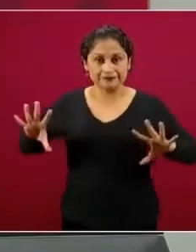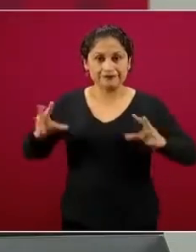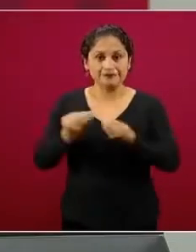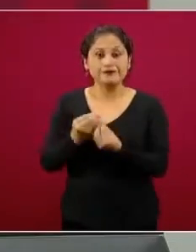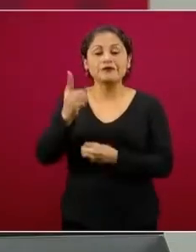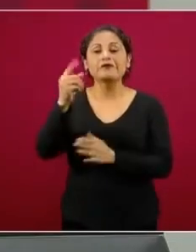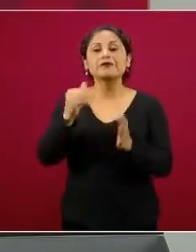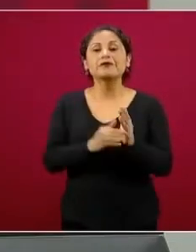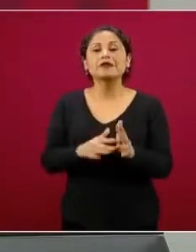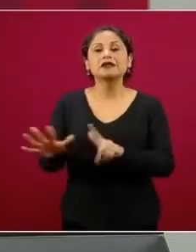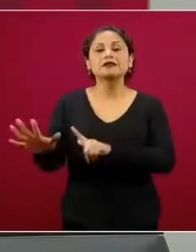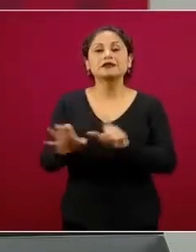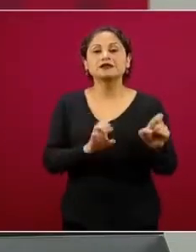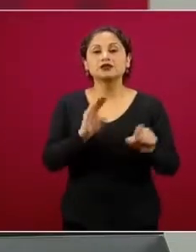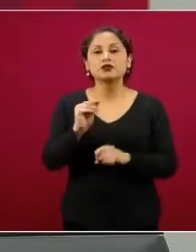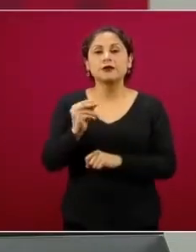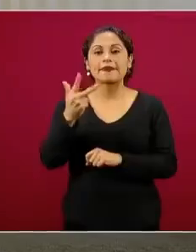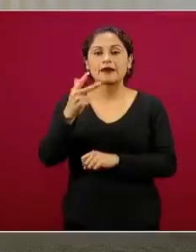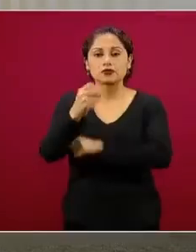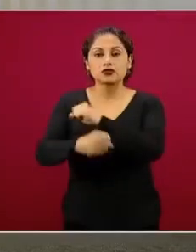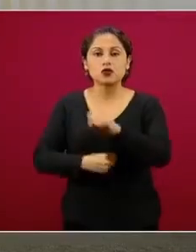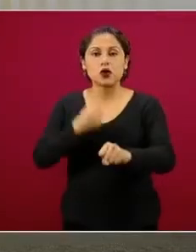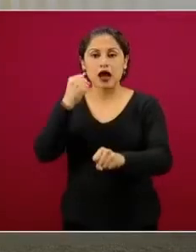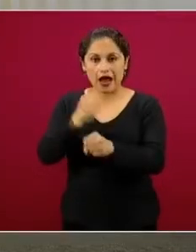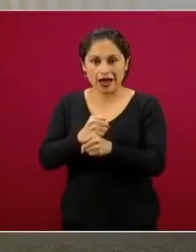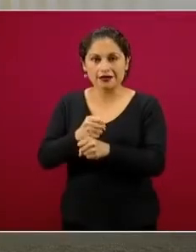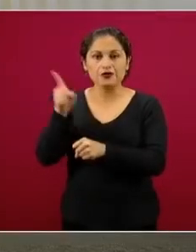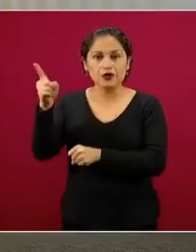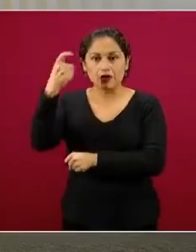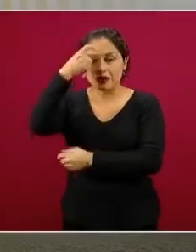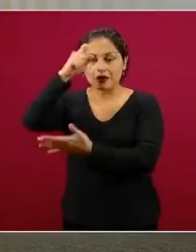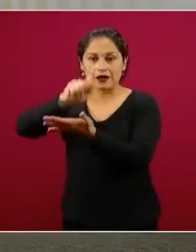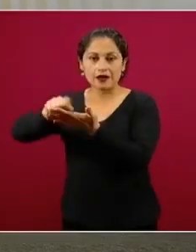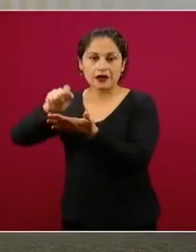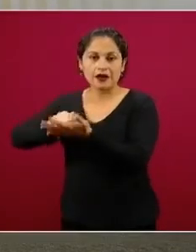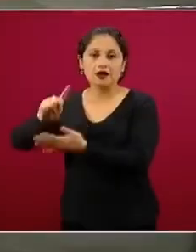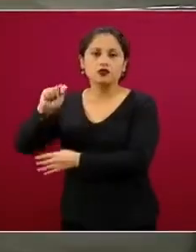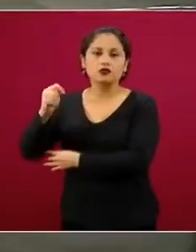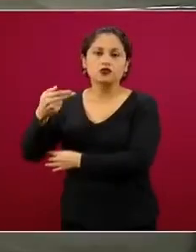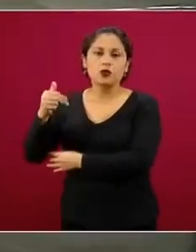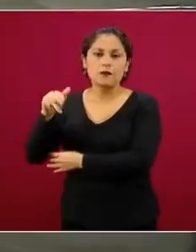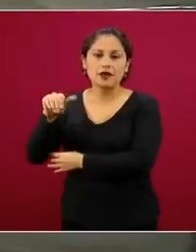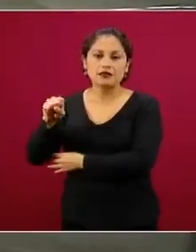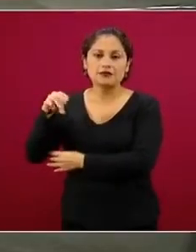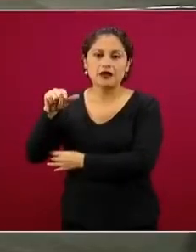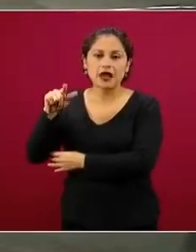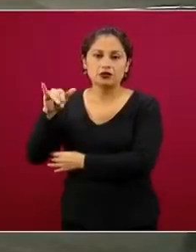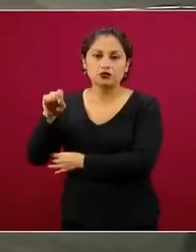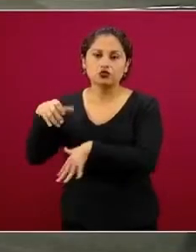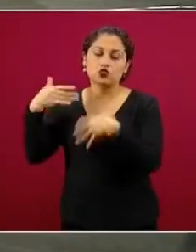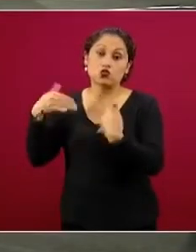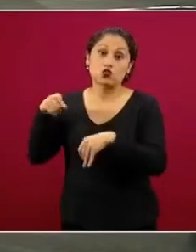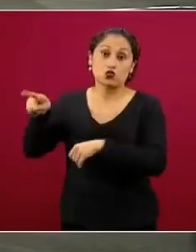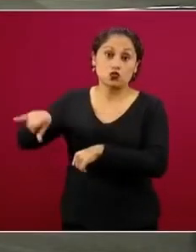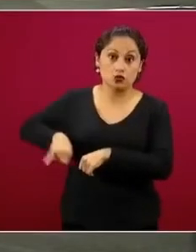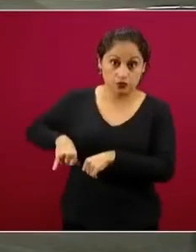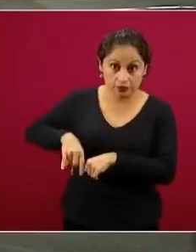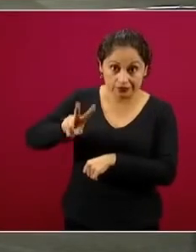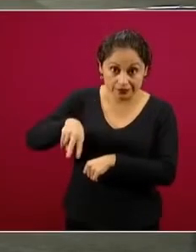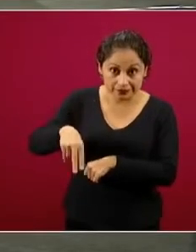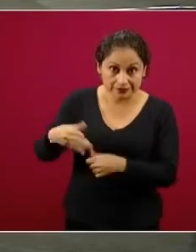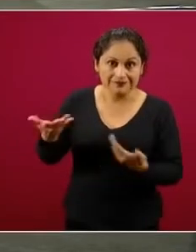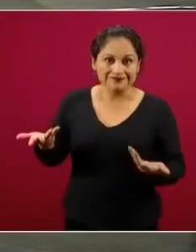1798, Thomas Malthus. Es un elemento interesante, ¿no? Bueno, abramos a preguntas y respuestas. Vamos a